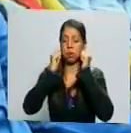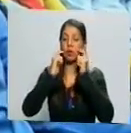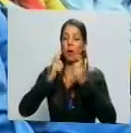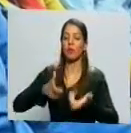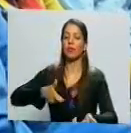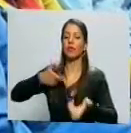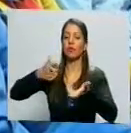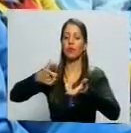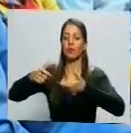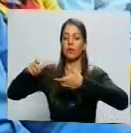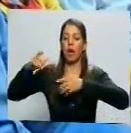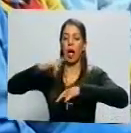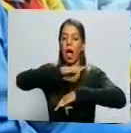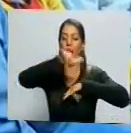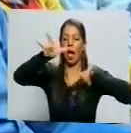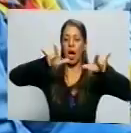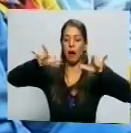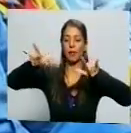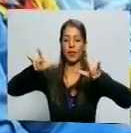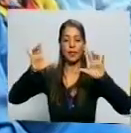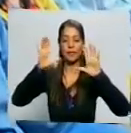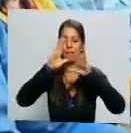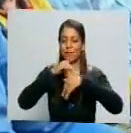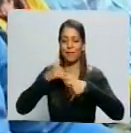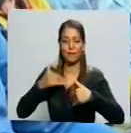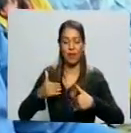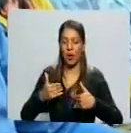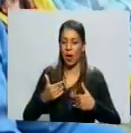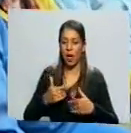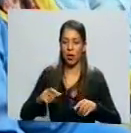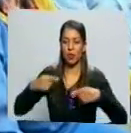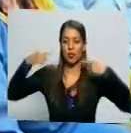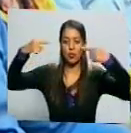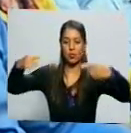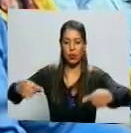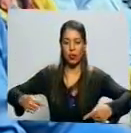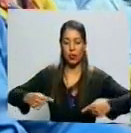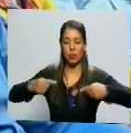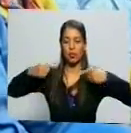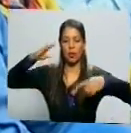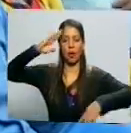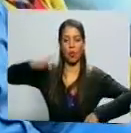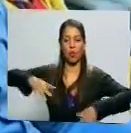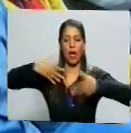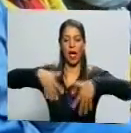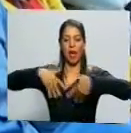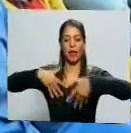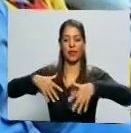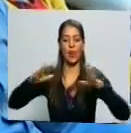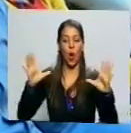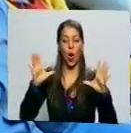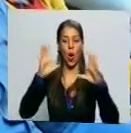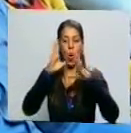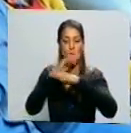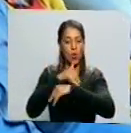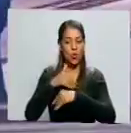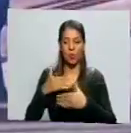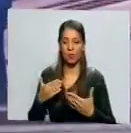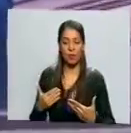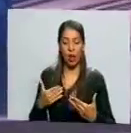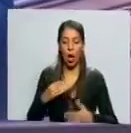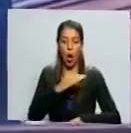fusiles, aviones, movimientos de tropas, sino que viene establecida sobre la